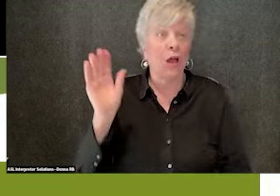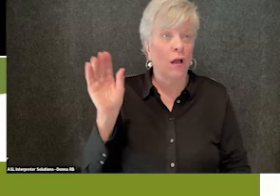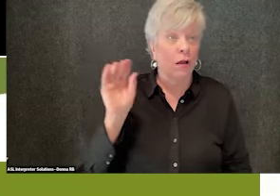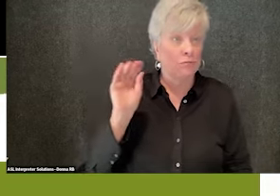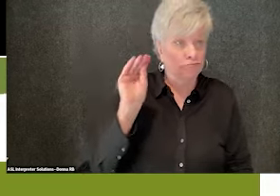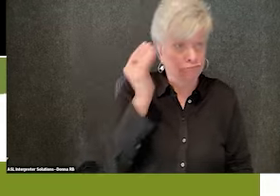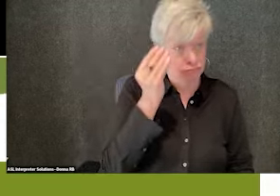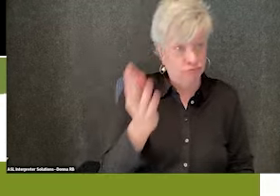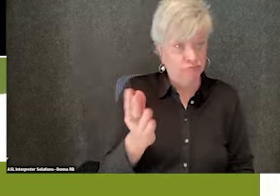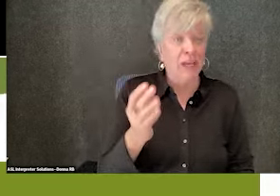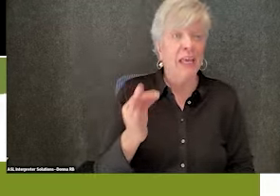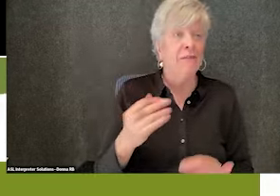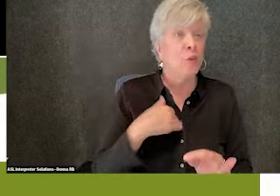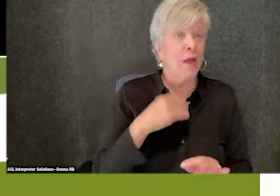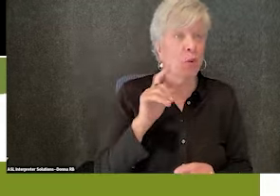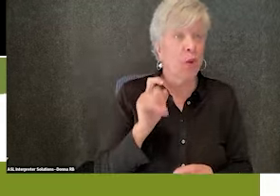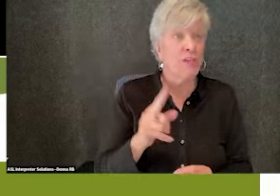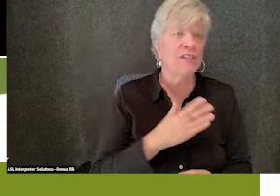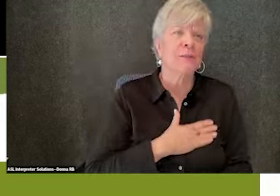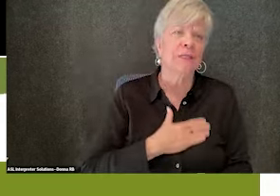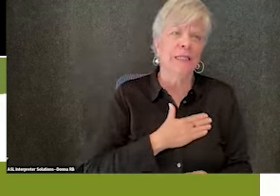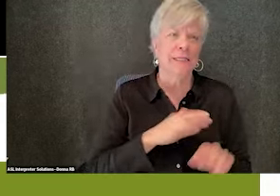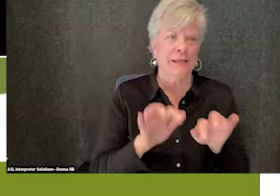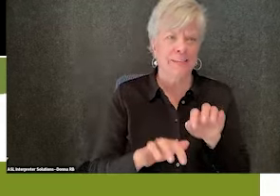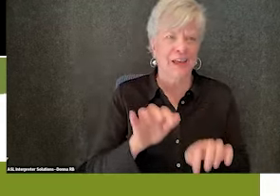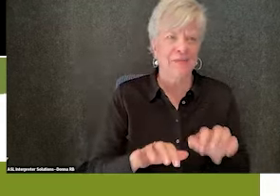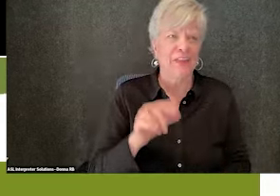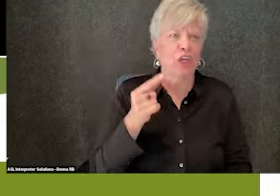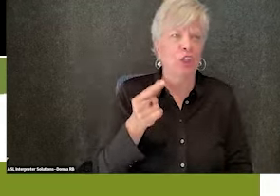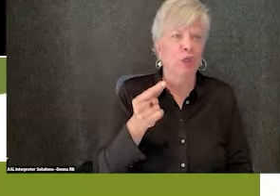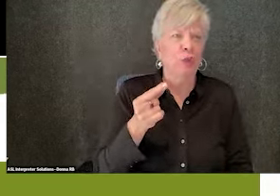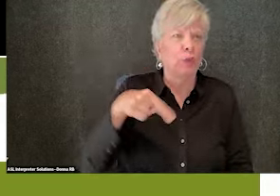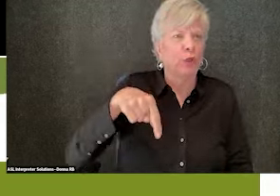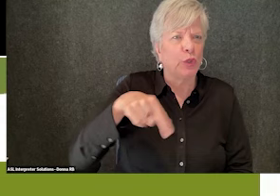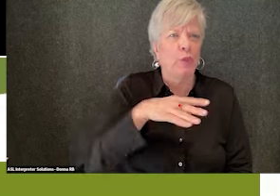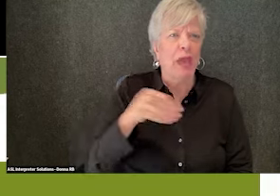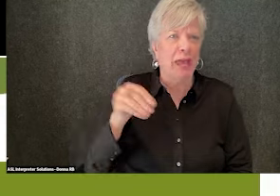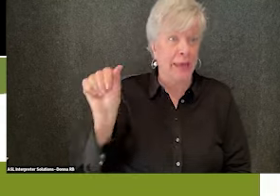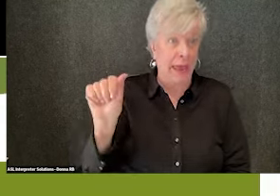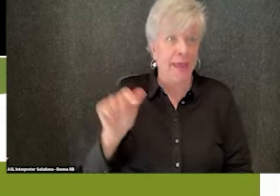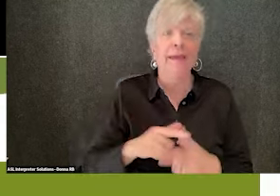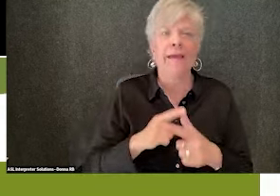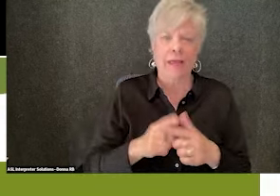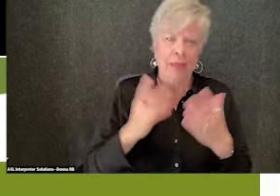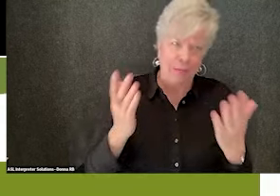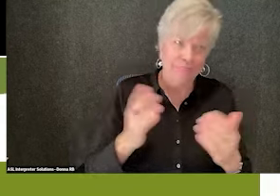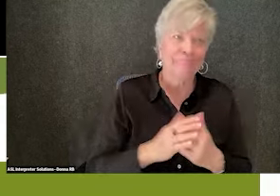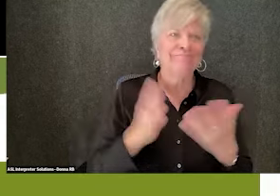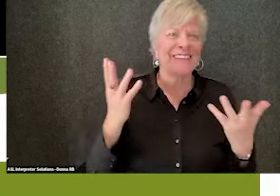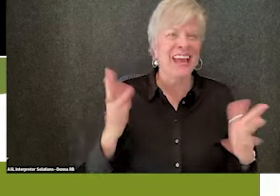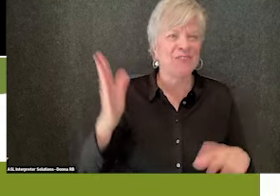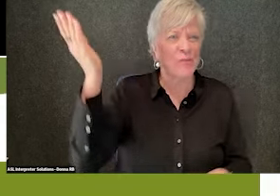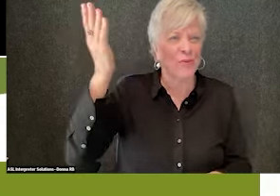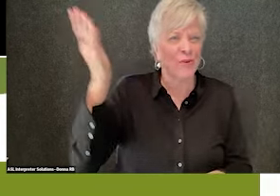a contestar las preguntas en el orden que podamos y también para acordarles